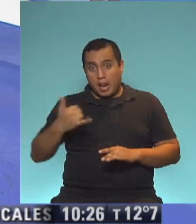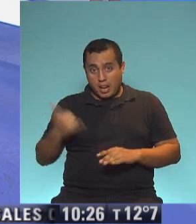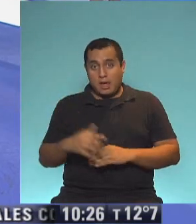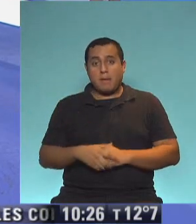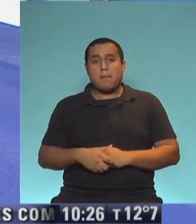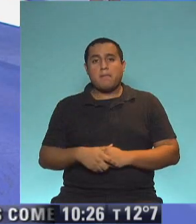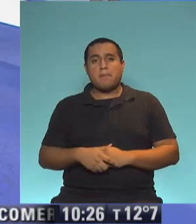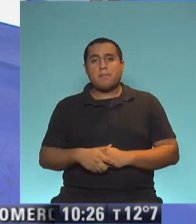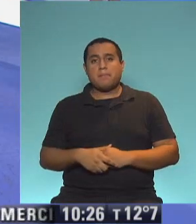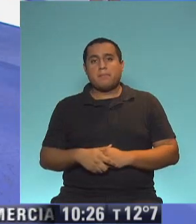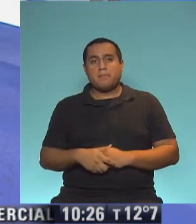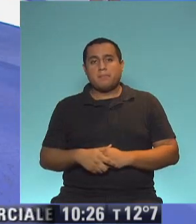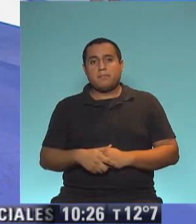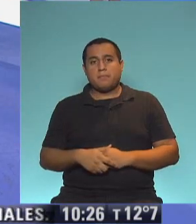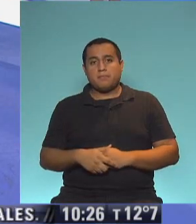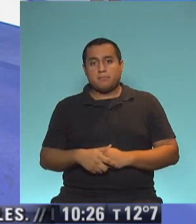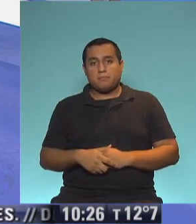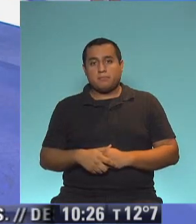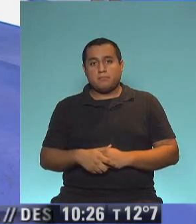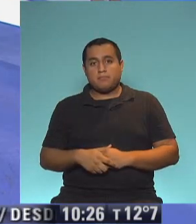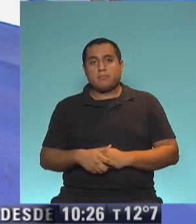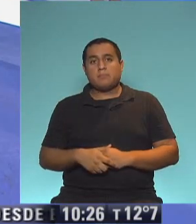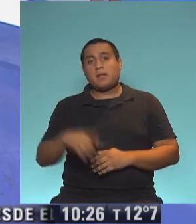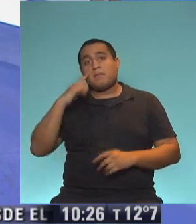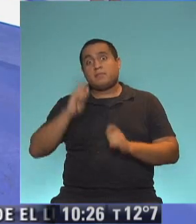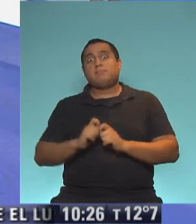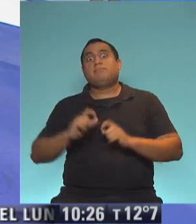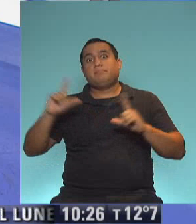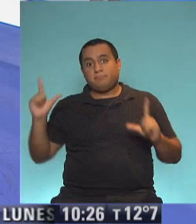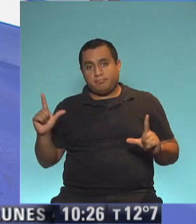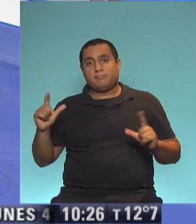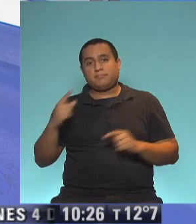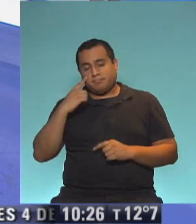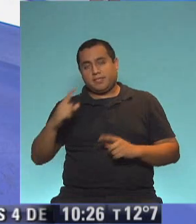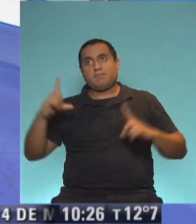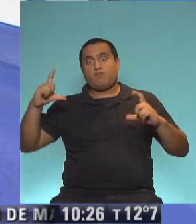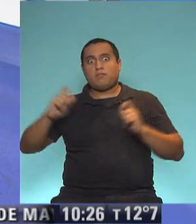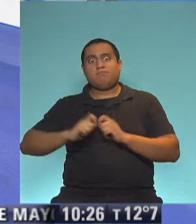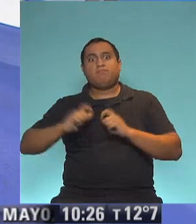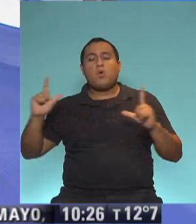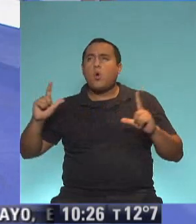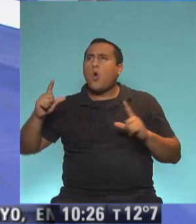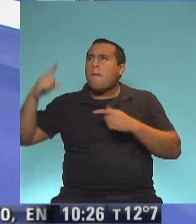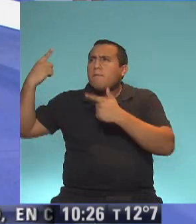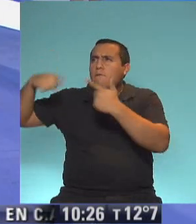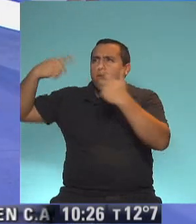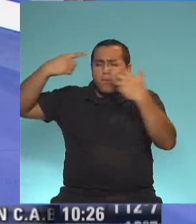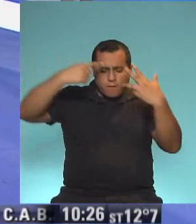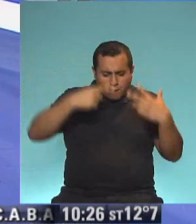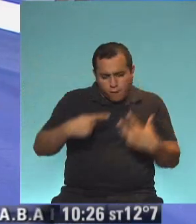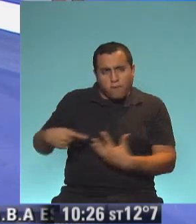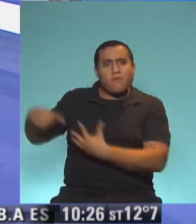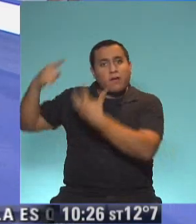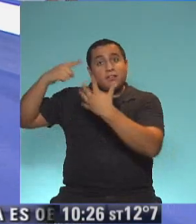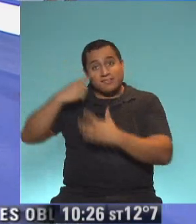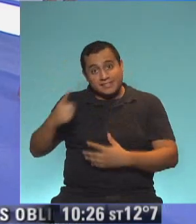Tenemos. En el cuadernillo está. Está acá, la buscamos. No, ahí nos acompaña la imagen. Ahí está, tenemos la imagen. Uy, hay de todo acá, señor Mechi, mirá. ¿Qué